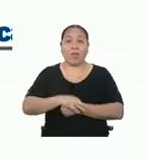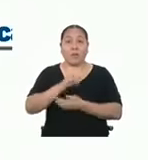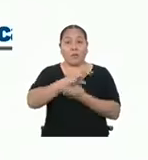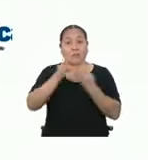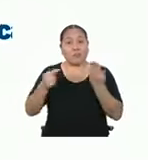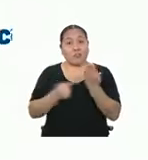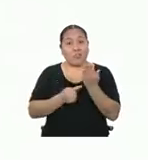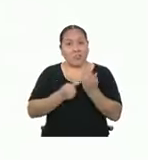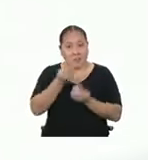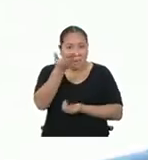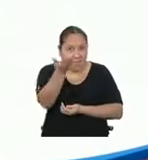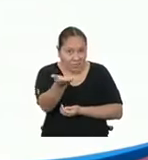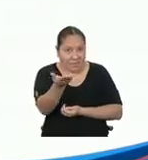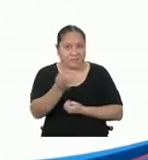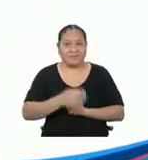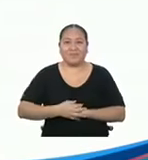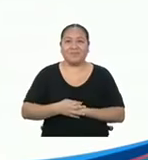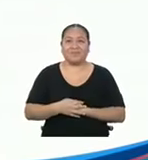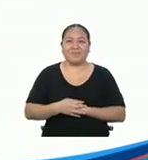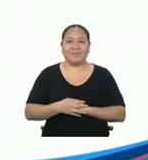Técnica puede ser para ti